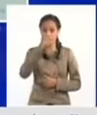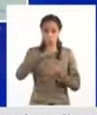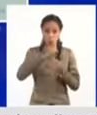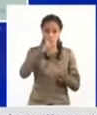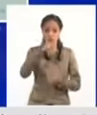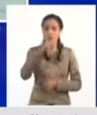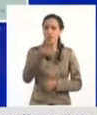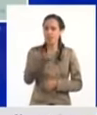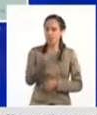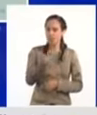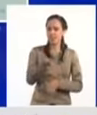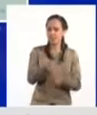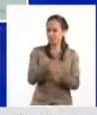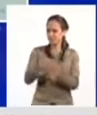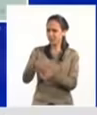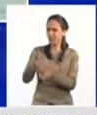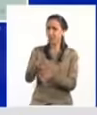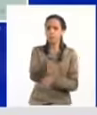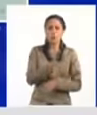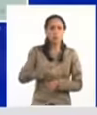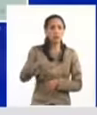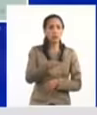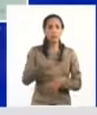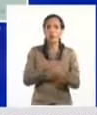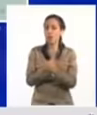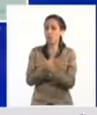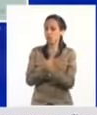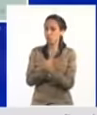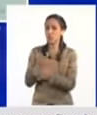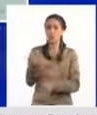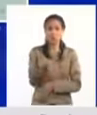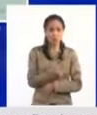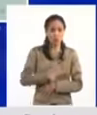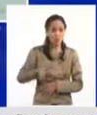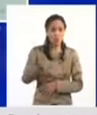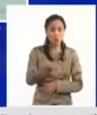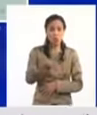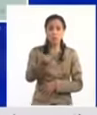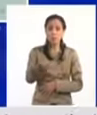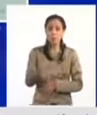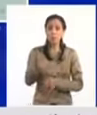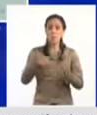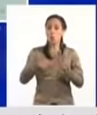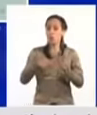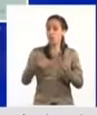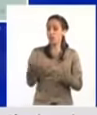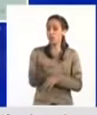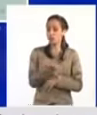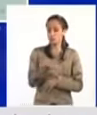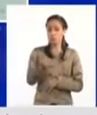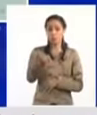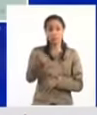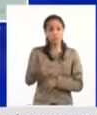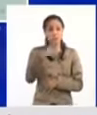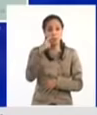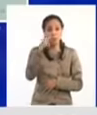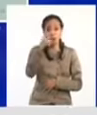de Placeta, de Ranchuelo, de Quemado de Güines, de Encrucijada, de Camajuaní y de